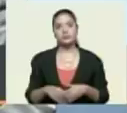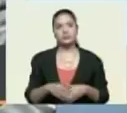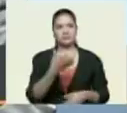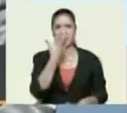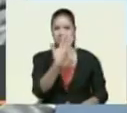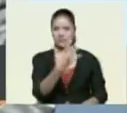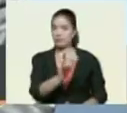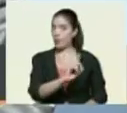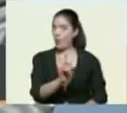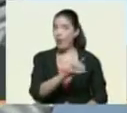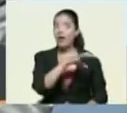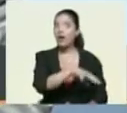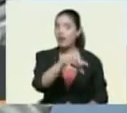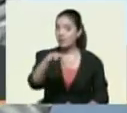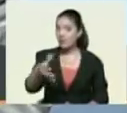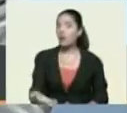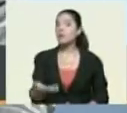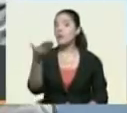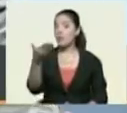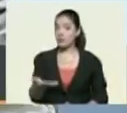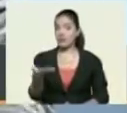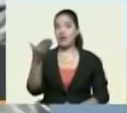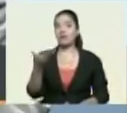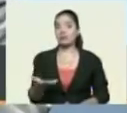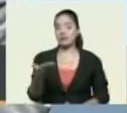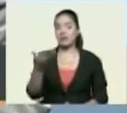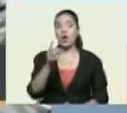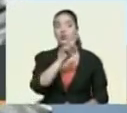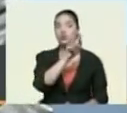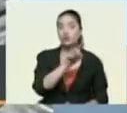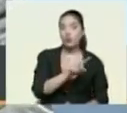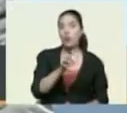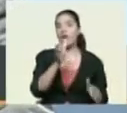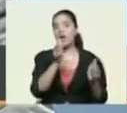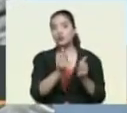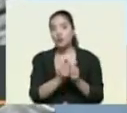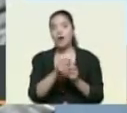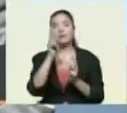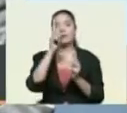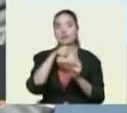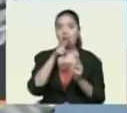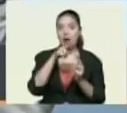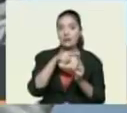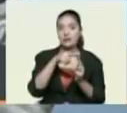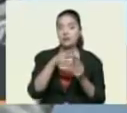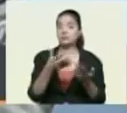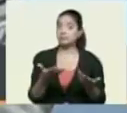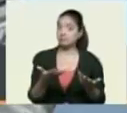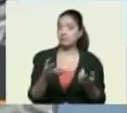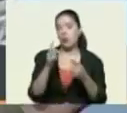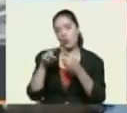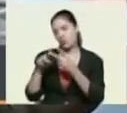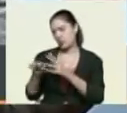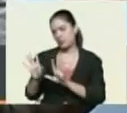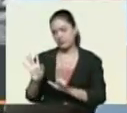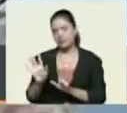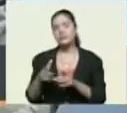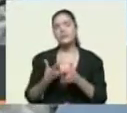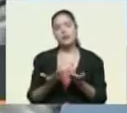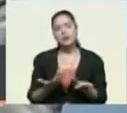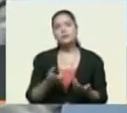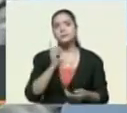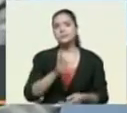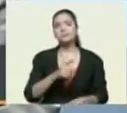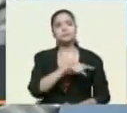cosa, ganaron estados importantes, Zulia, Anzoátegui, Táchira, entre otros. Bueno, entonces